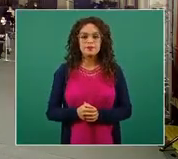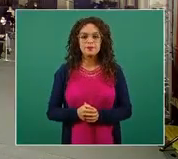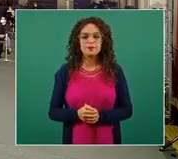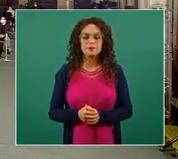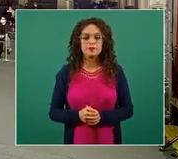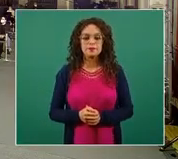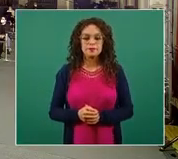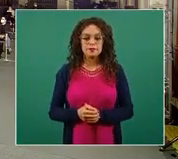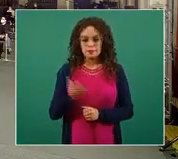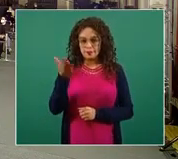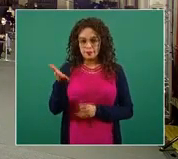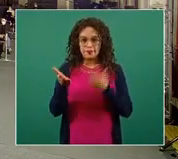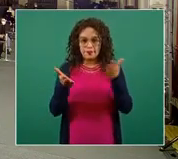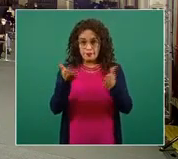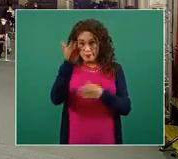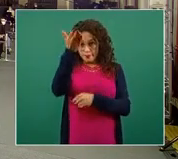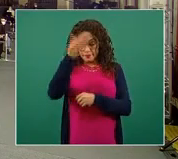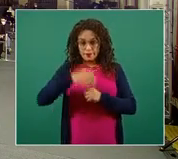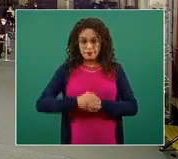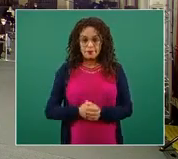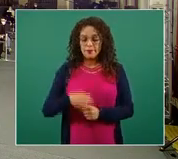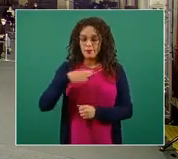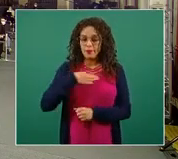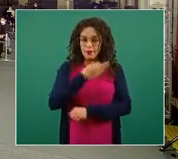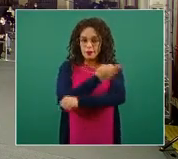Noticias de Querétaro, y nos vamos uno y uno. Por favor.